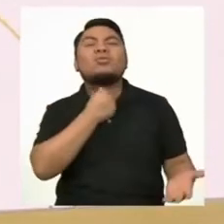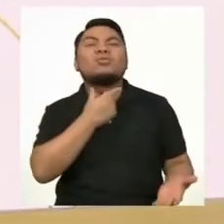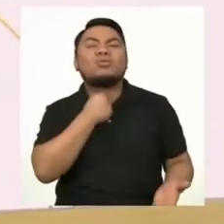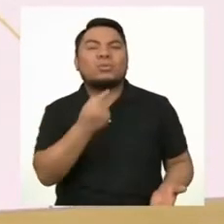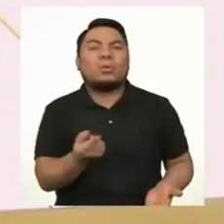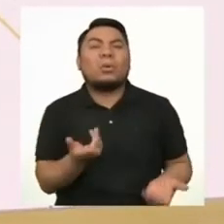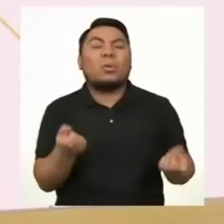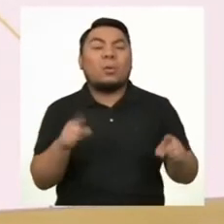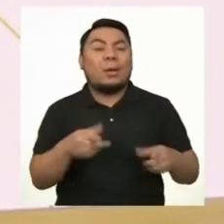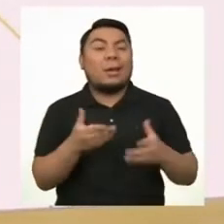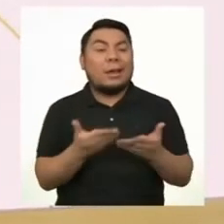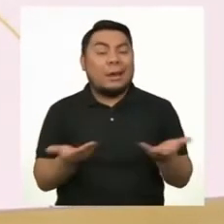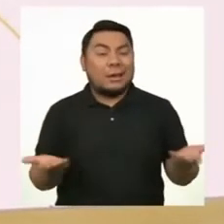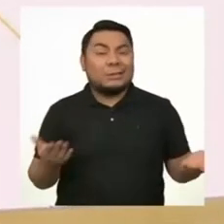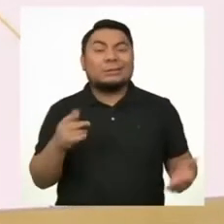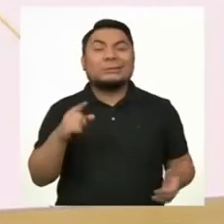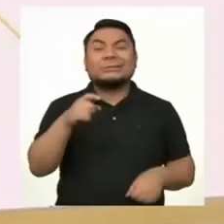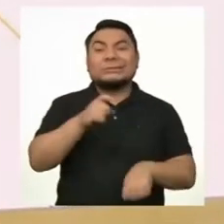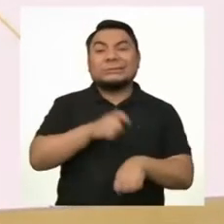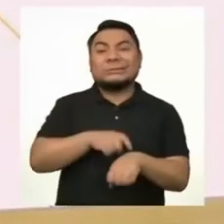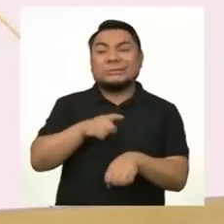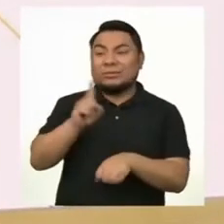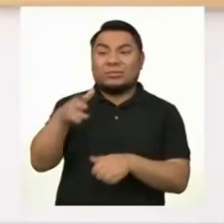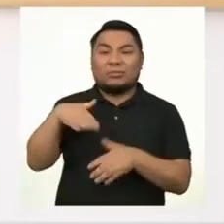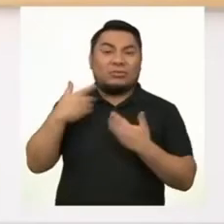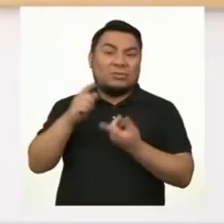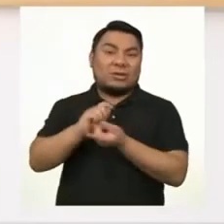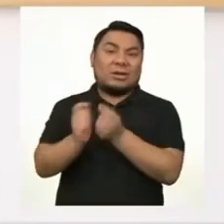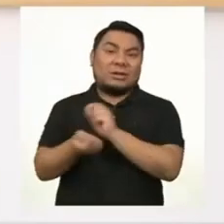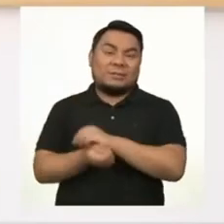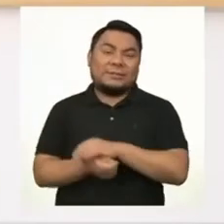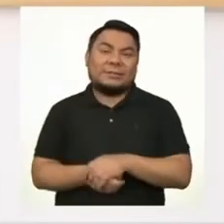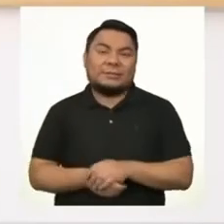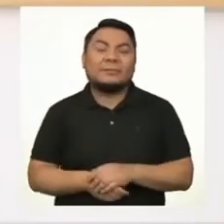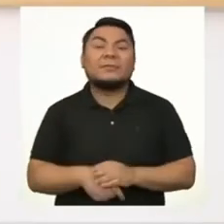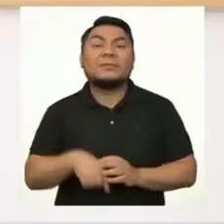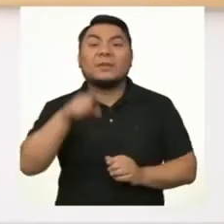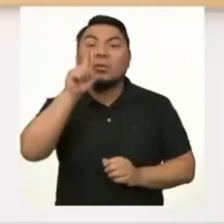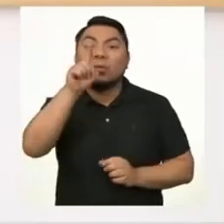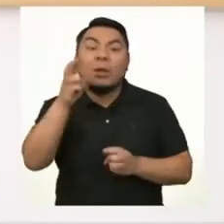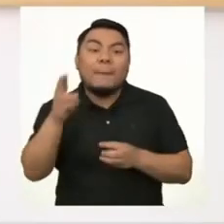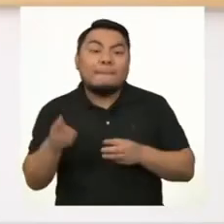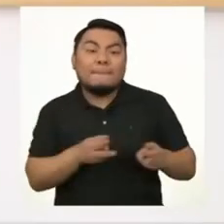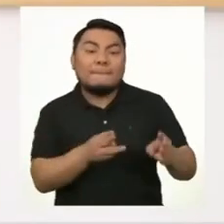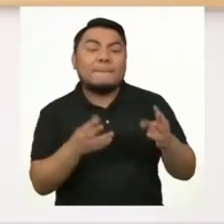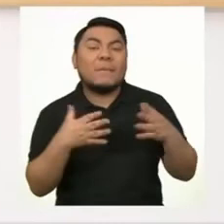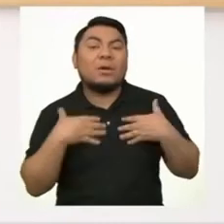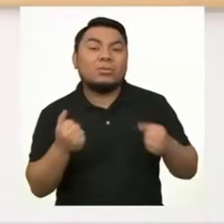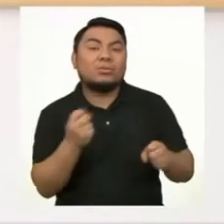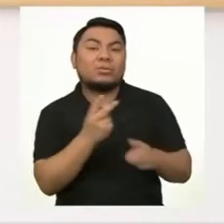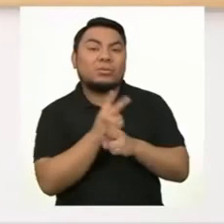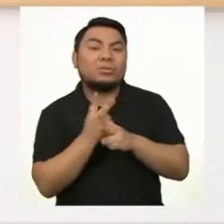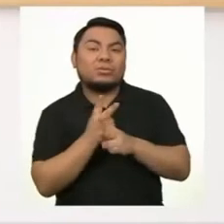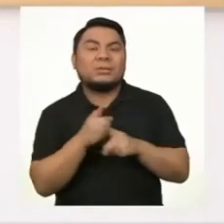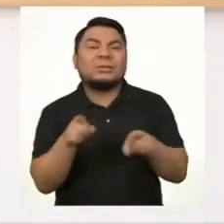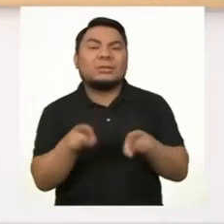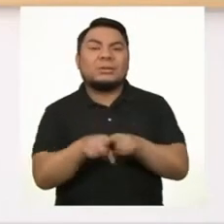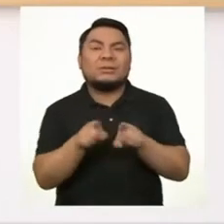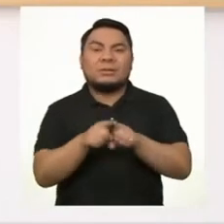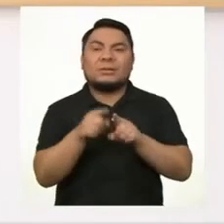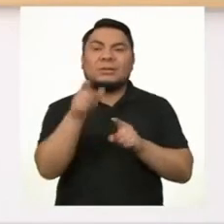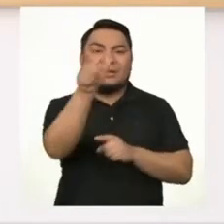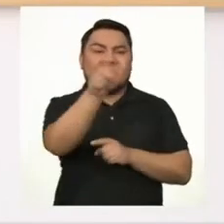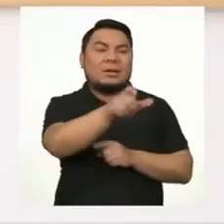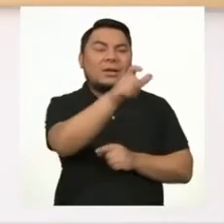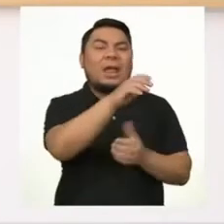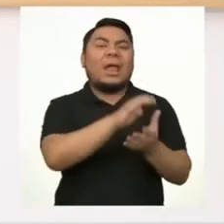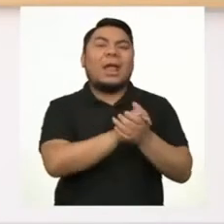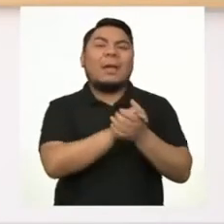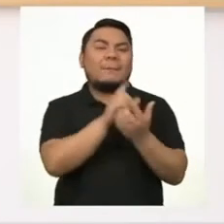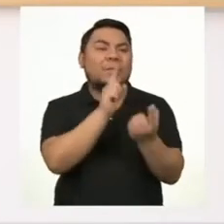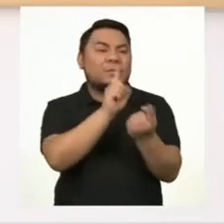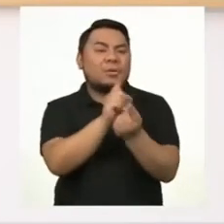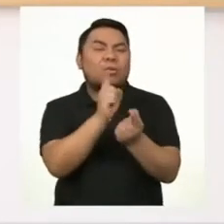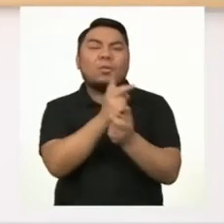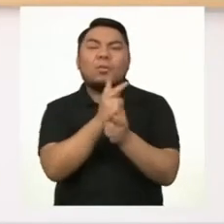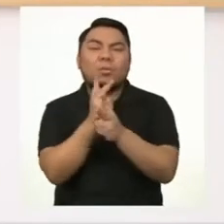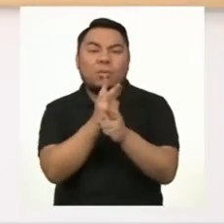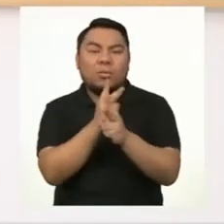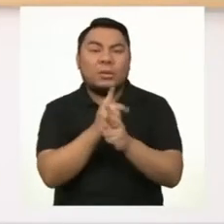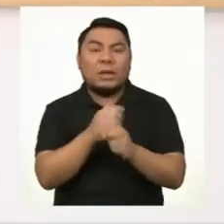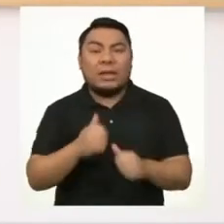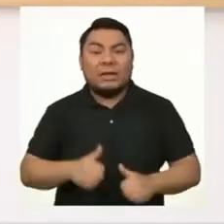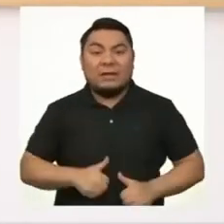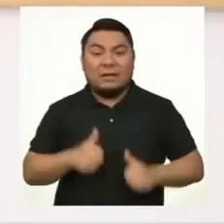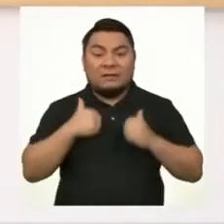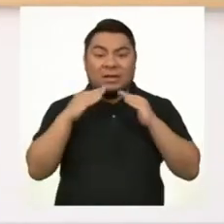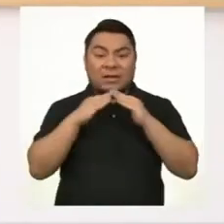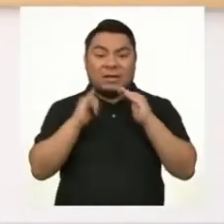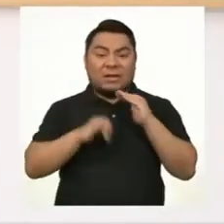hay situaciones que no podemos cambiar. Y una forma de cuidar esa salud es cuidar los vínculos con nuestros seres queridos, que no viven con